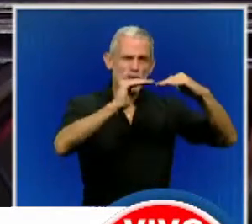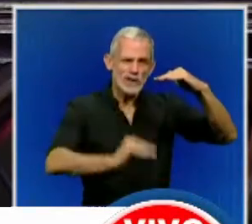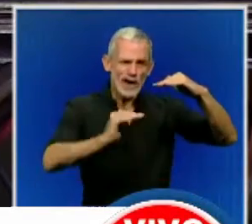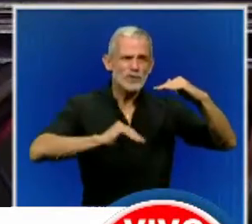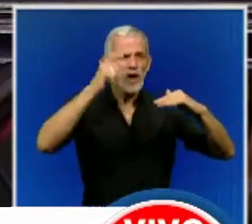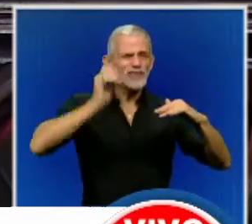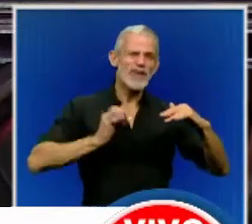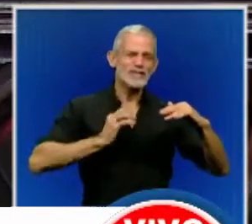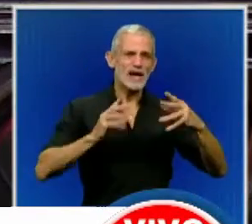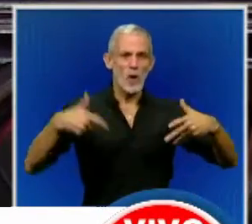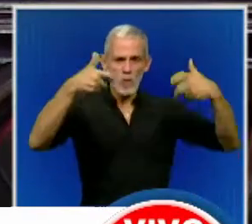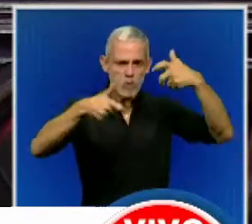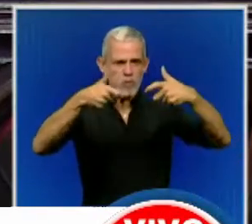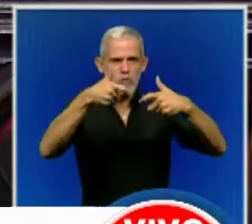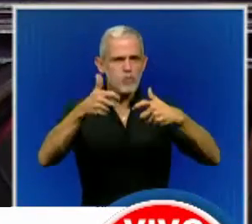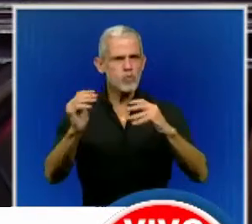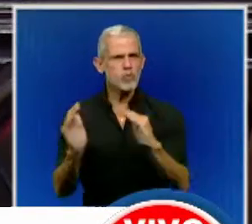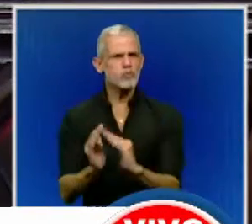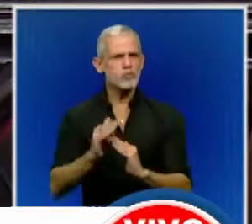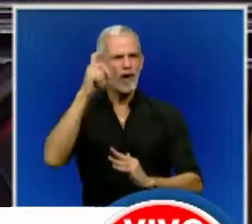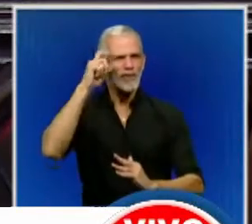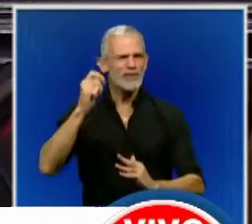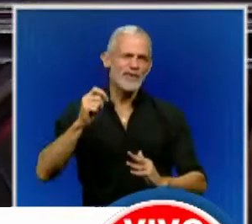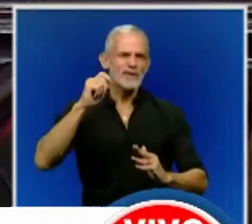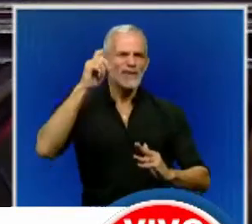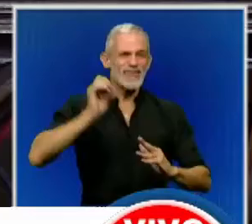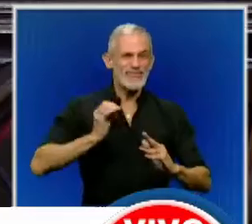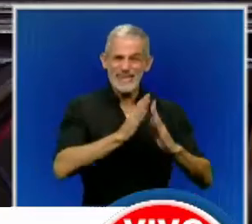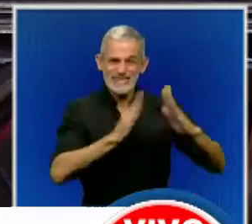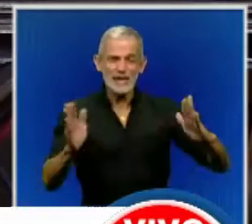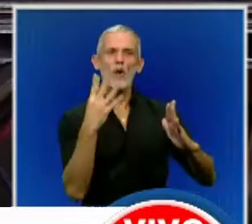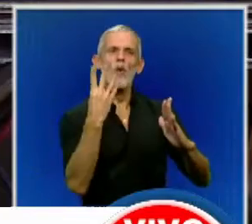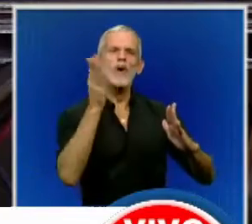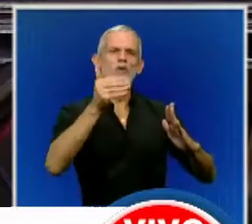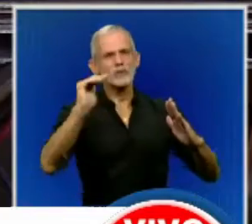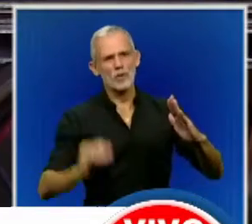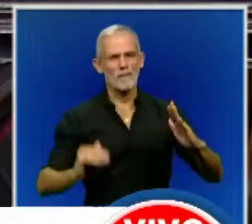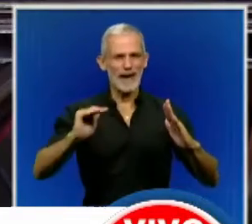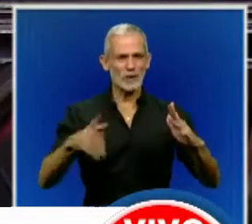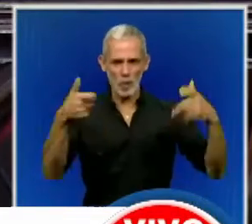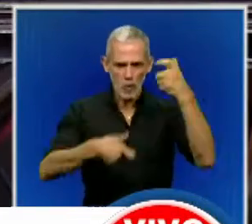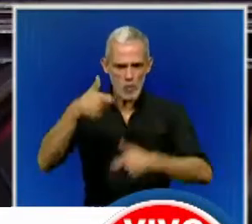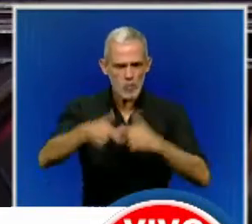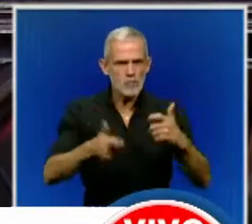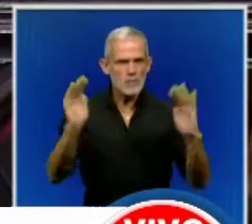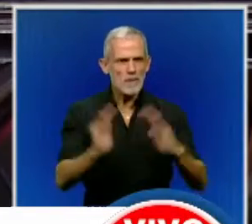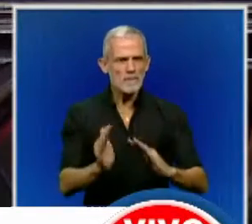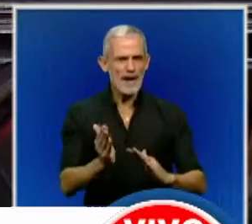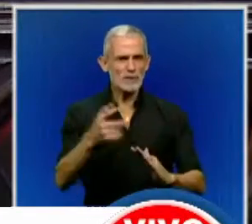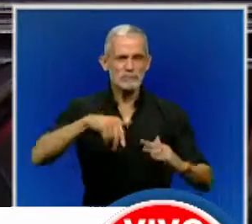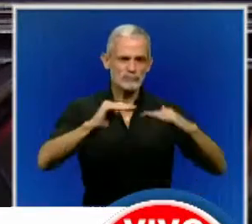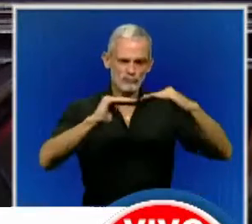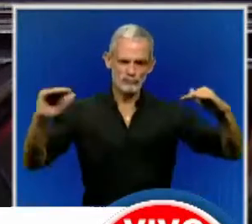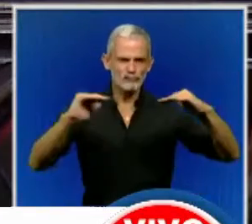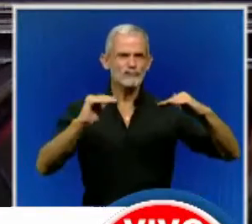de capacidad de inversión con relación a 4 puntos en 10 años de su capacidad de inversión, que estamos por debajo